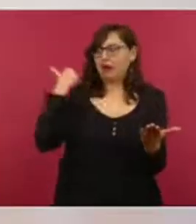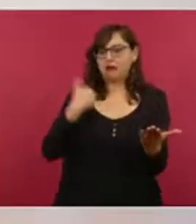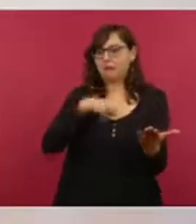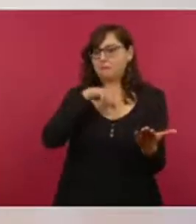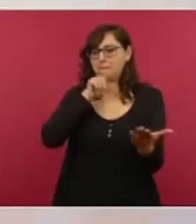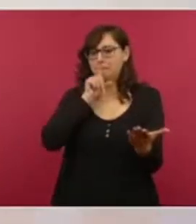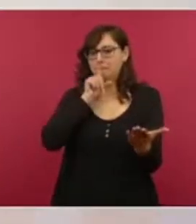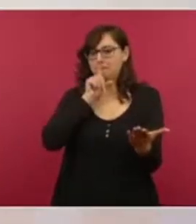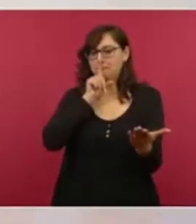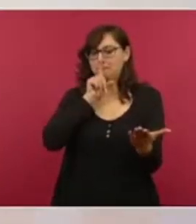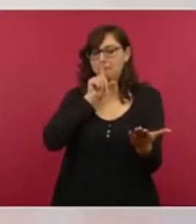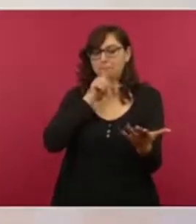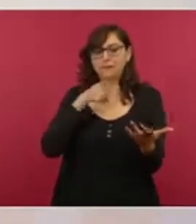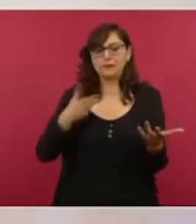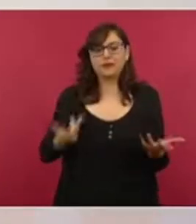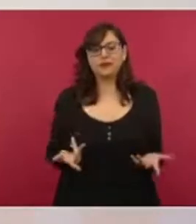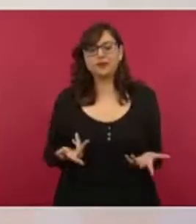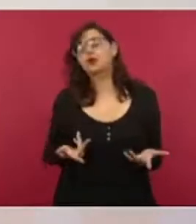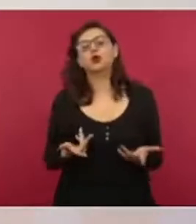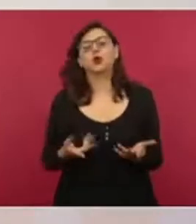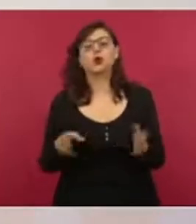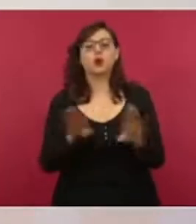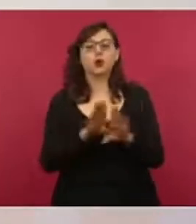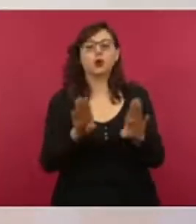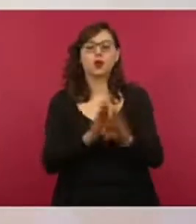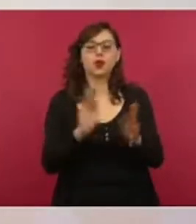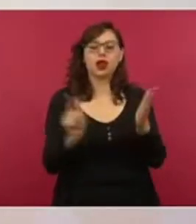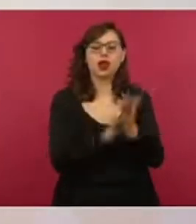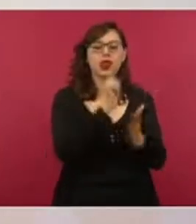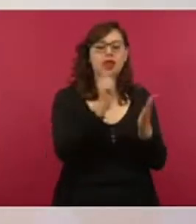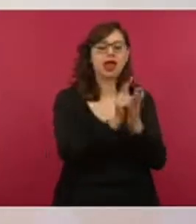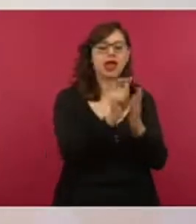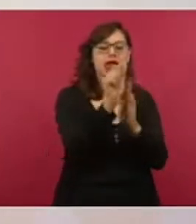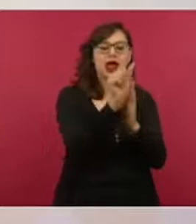de que fuesen más los transitorios